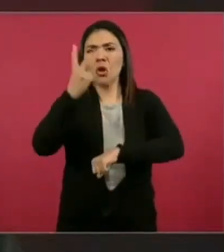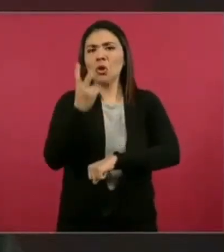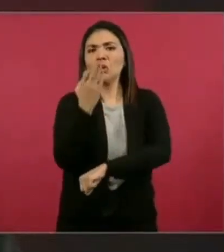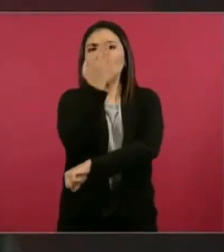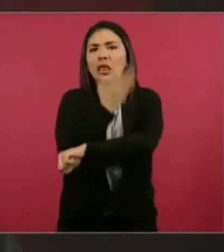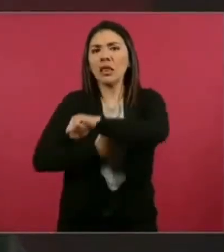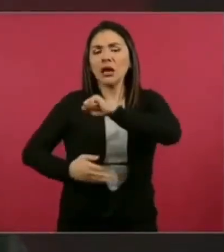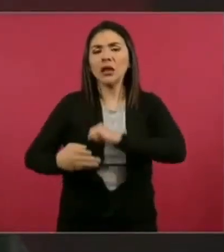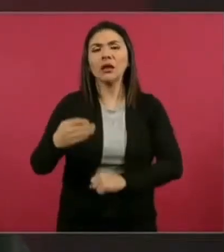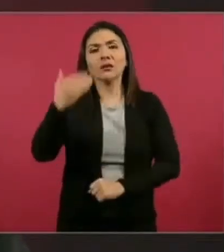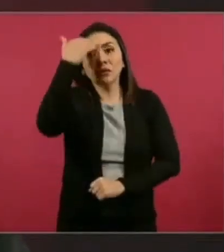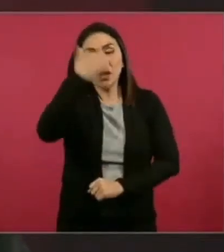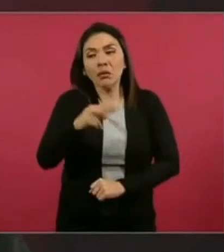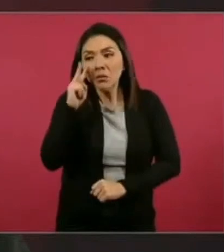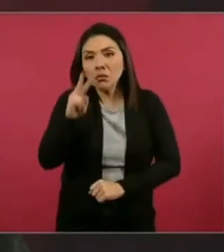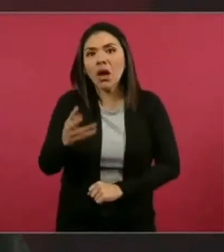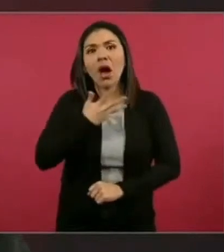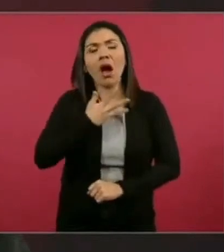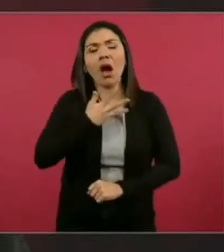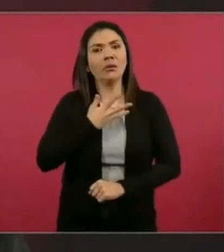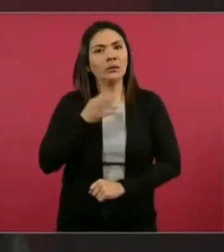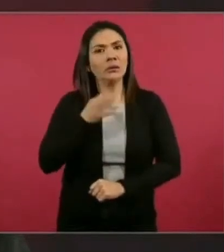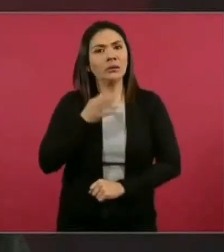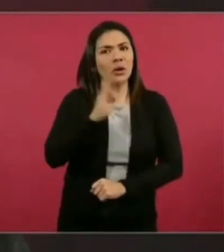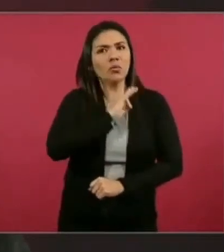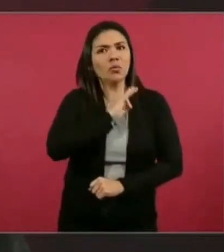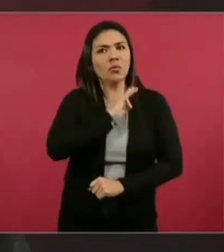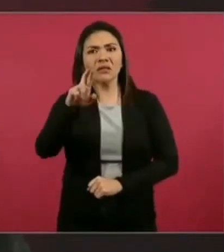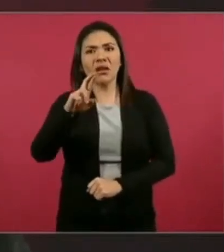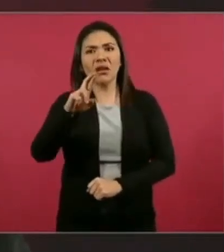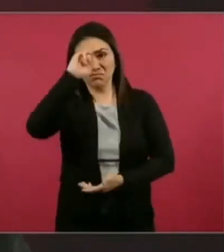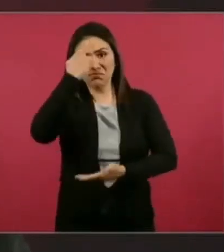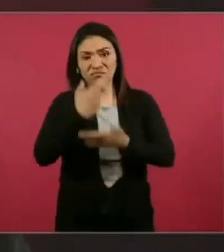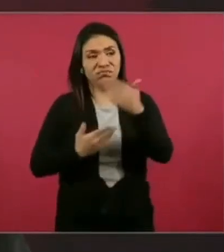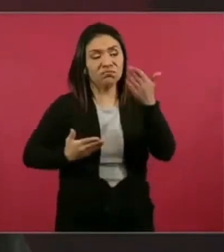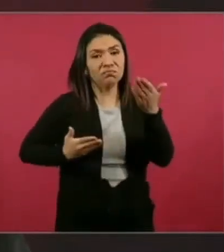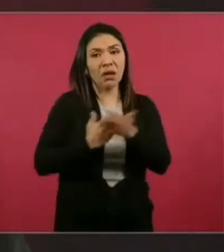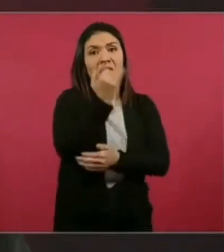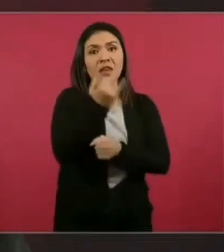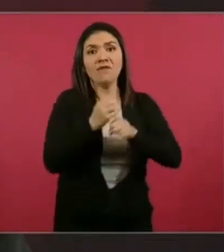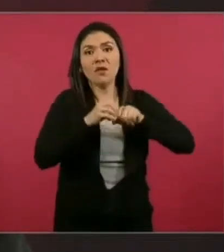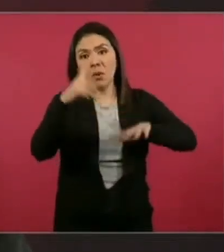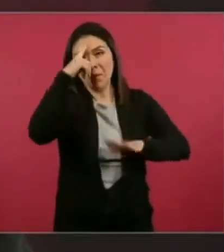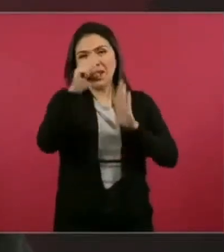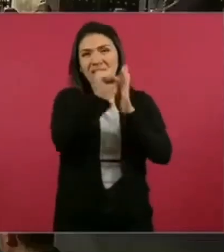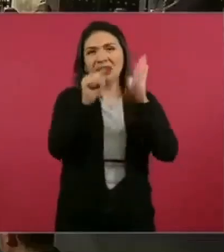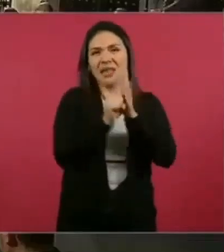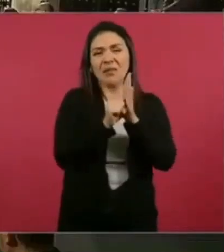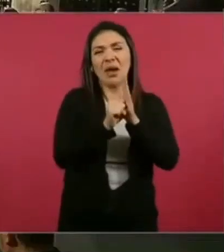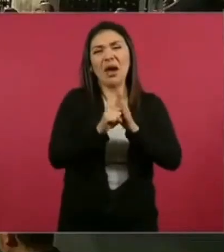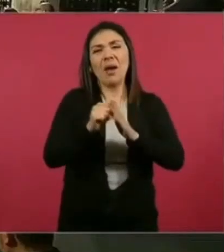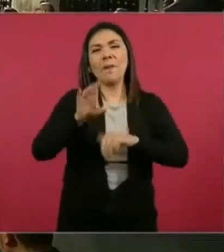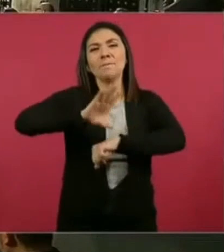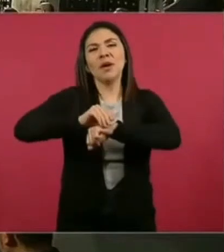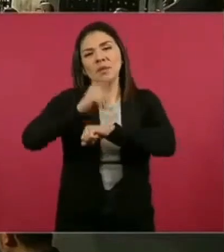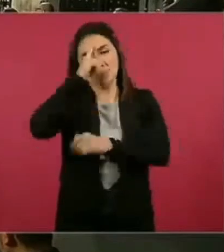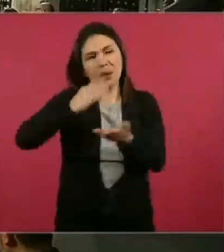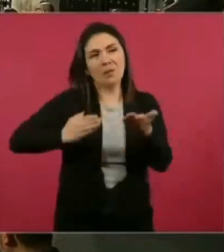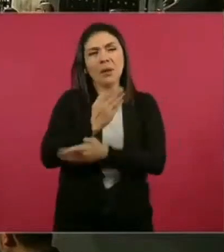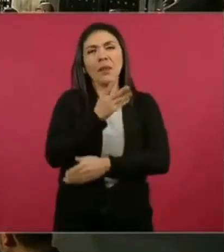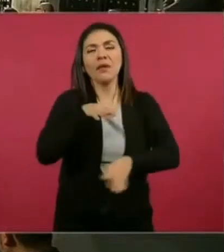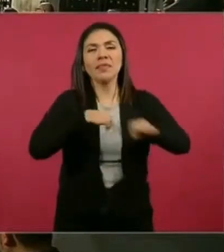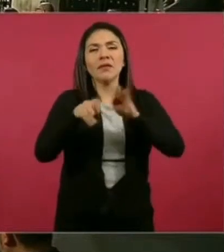nos enteramos, tuvimos conocimiento de la probable vulneración de información del sistema de acreditación de prensa de la Presidencia de la